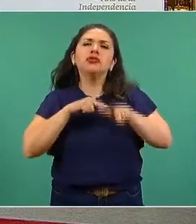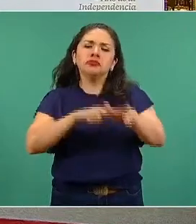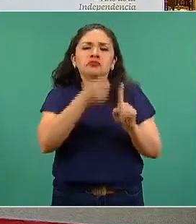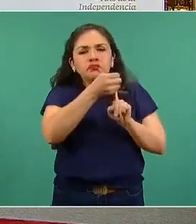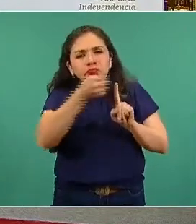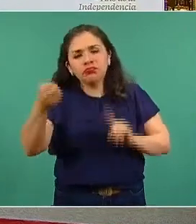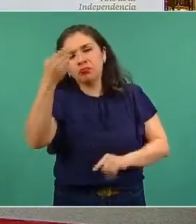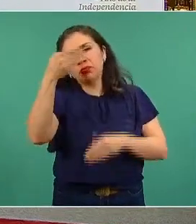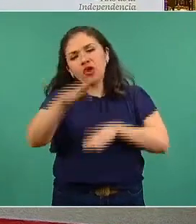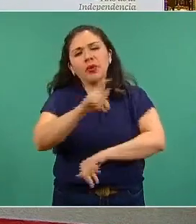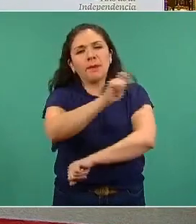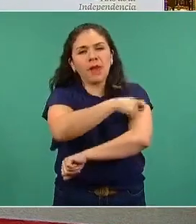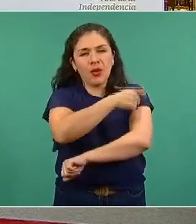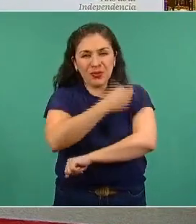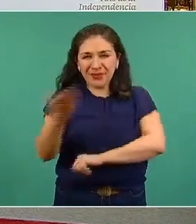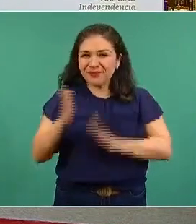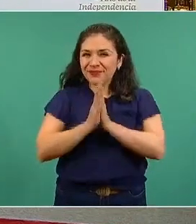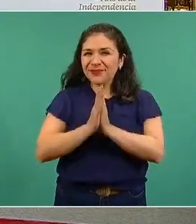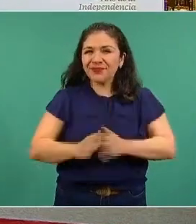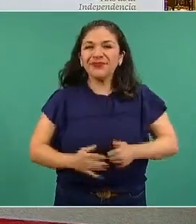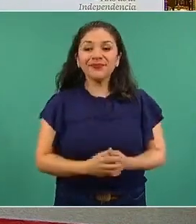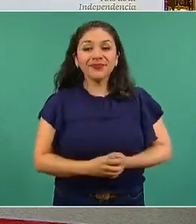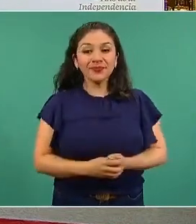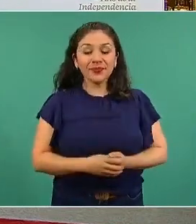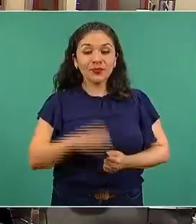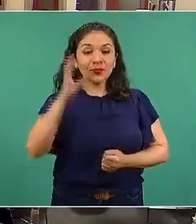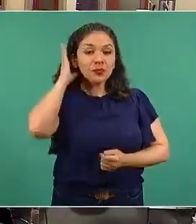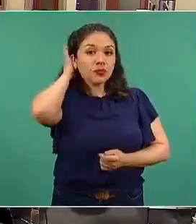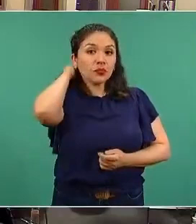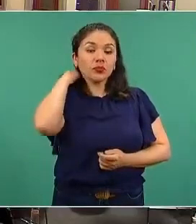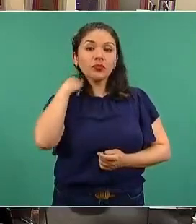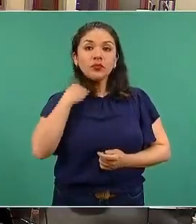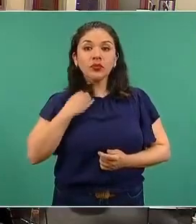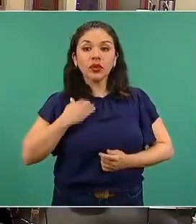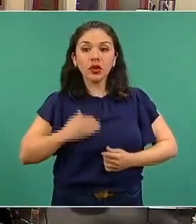sobre vacunas. Por favor, Cristian.